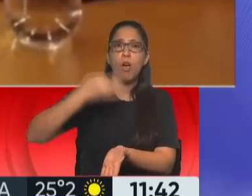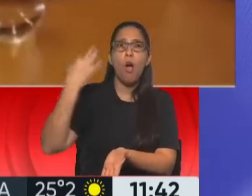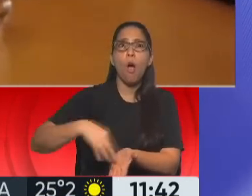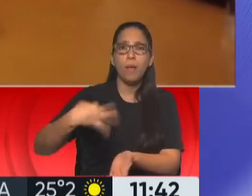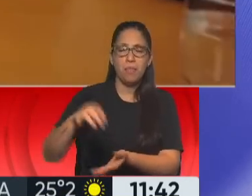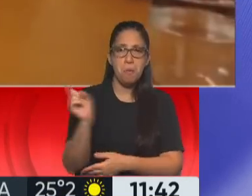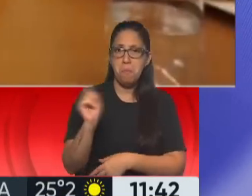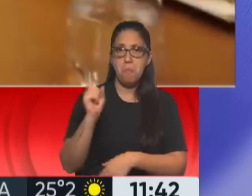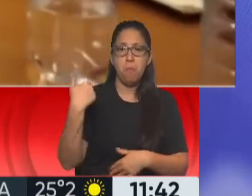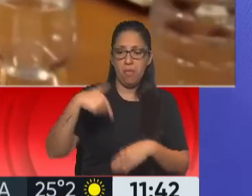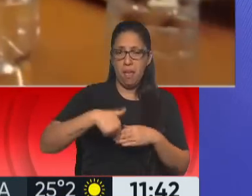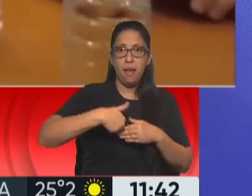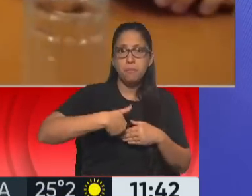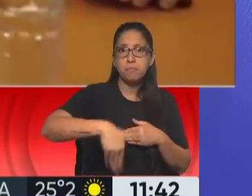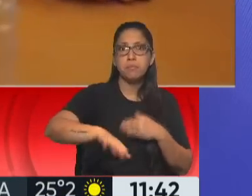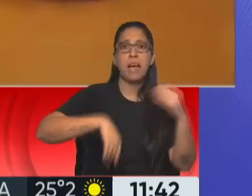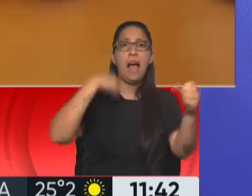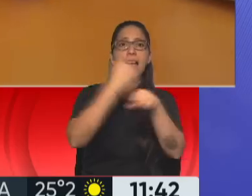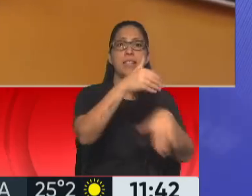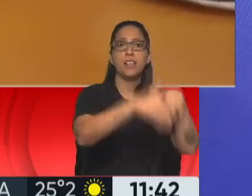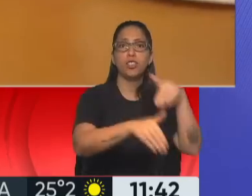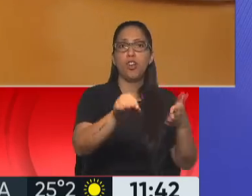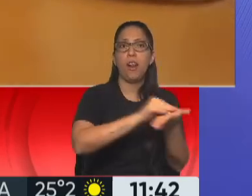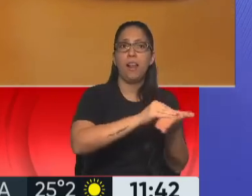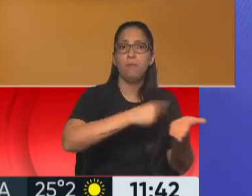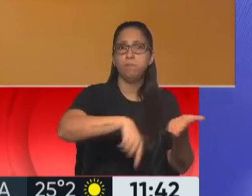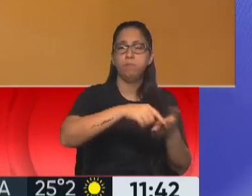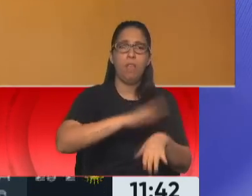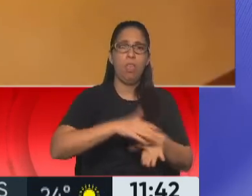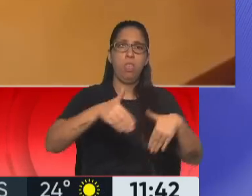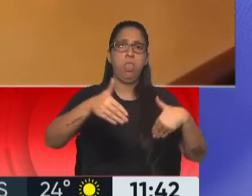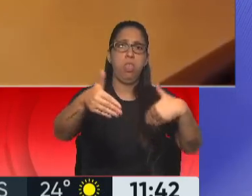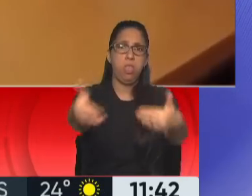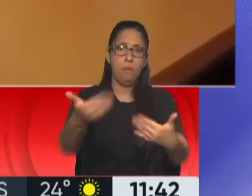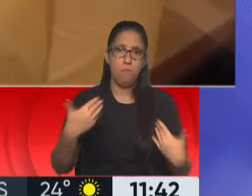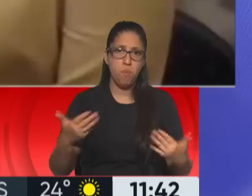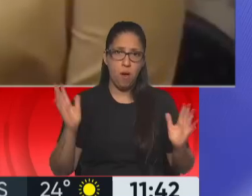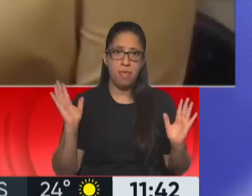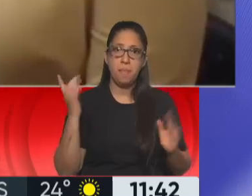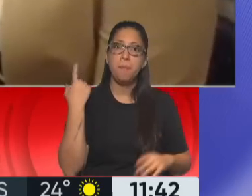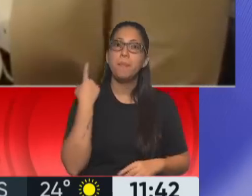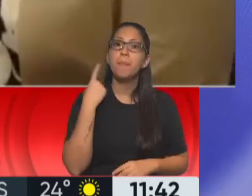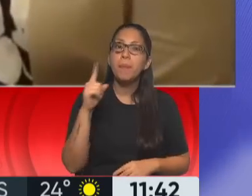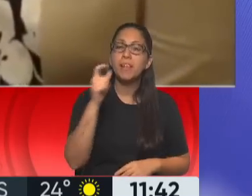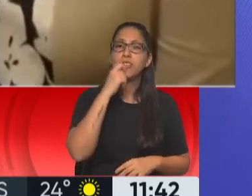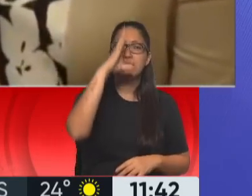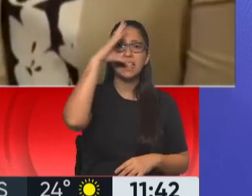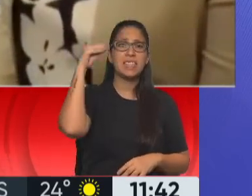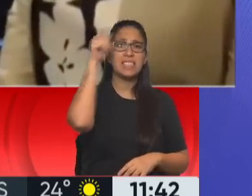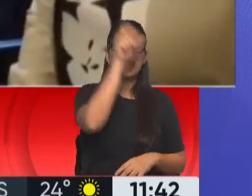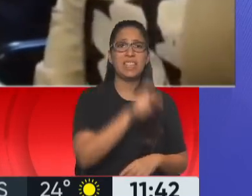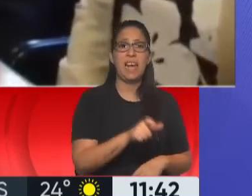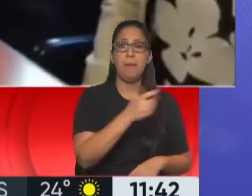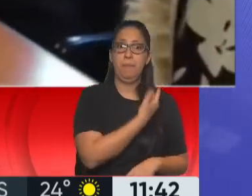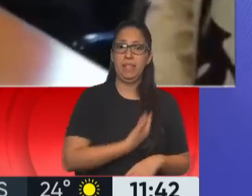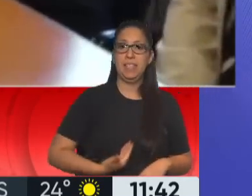aquí hasta las próximas legislativas, más o menos. Suele tardar mucho. Ahora, ¿qué es lo que sucede puntualmente con una Cristina Fernández de Kirchner como presidenta